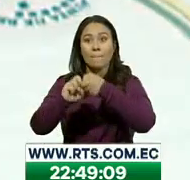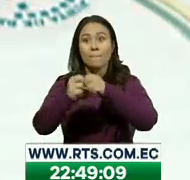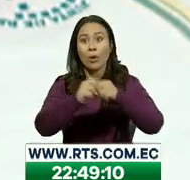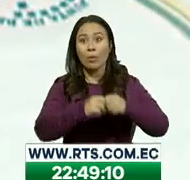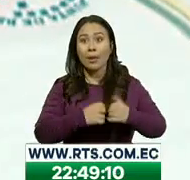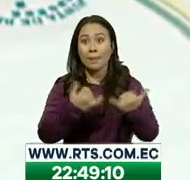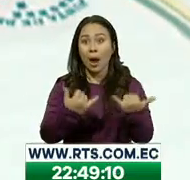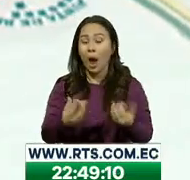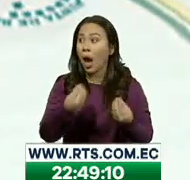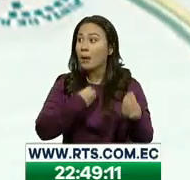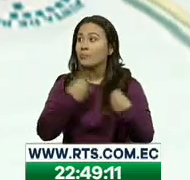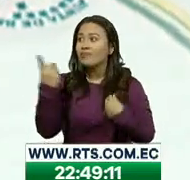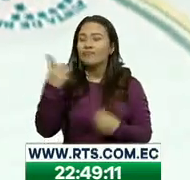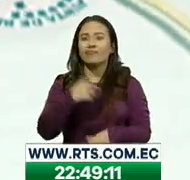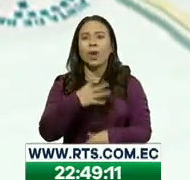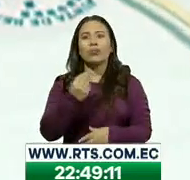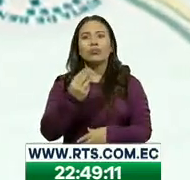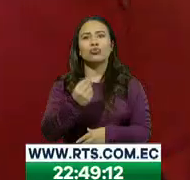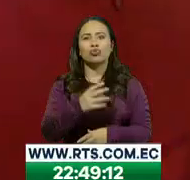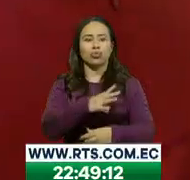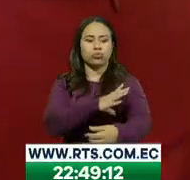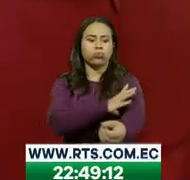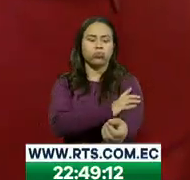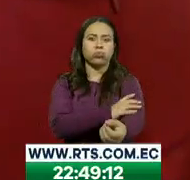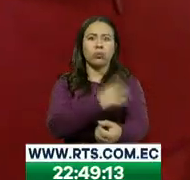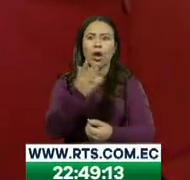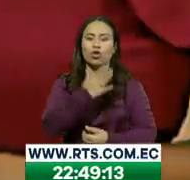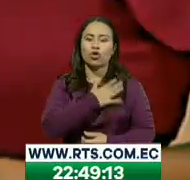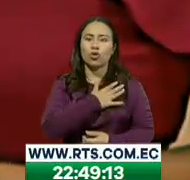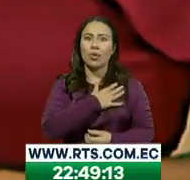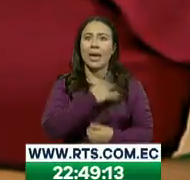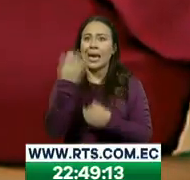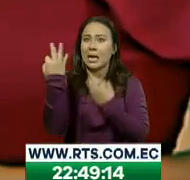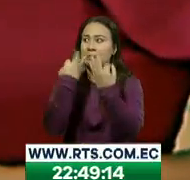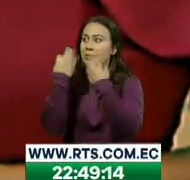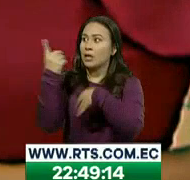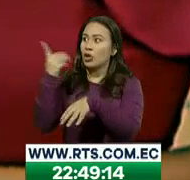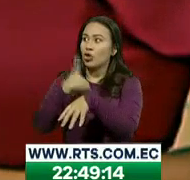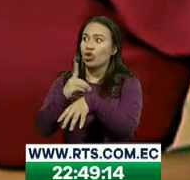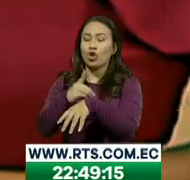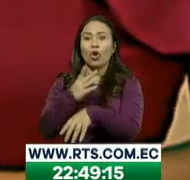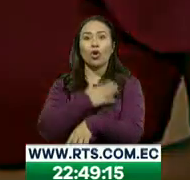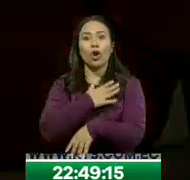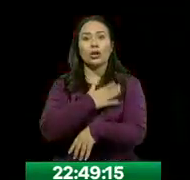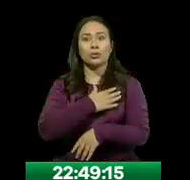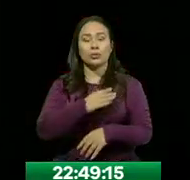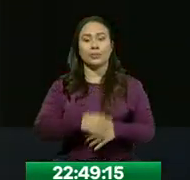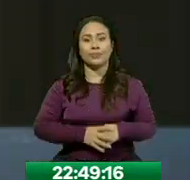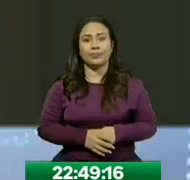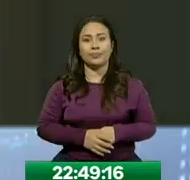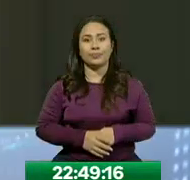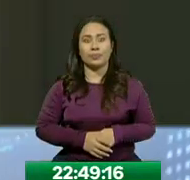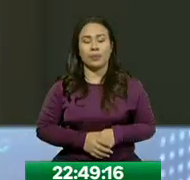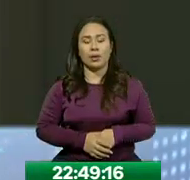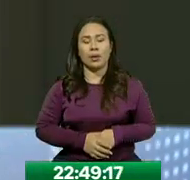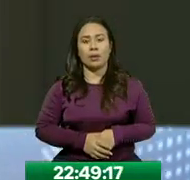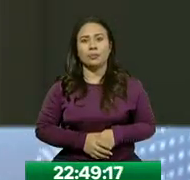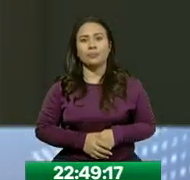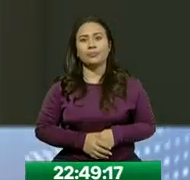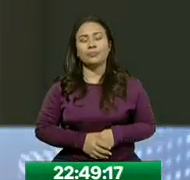se presentan son los cardiovasculares, como explica el jefe de cardiología del Hospital Luis Vernaza. Cuando uno tiene